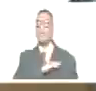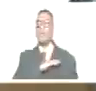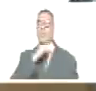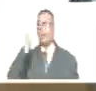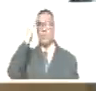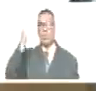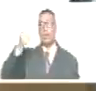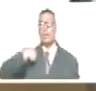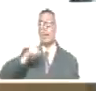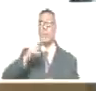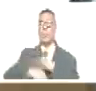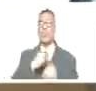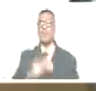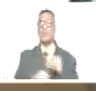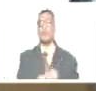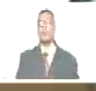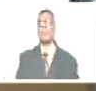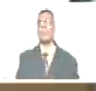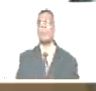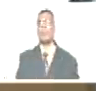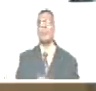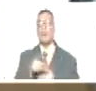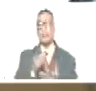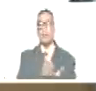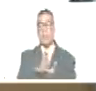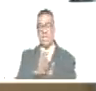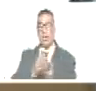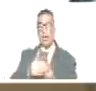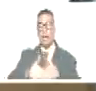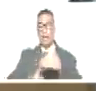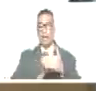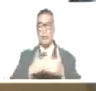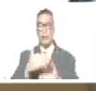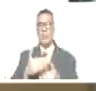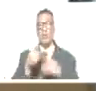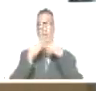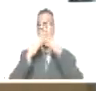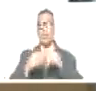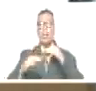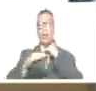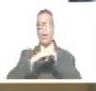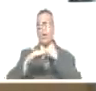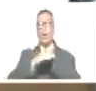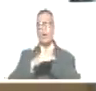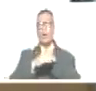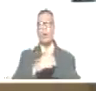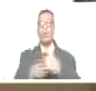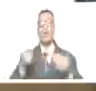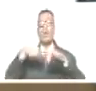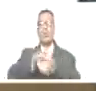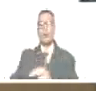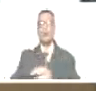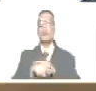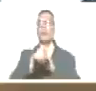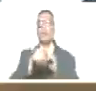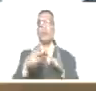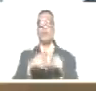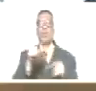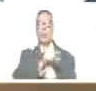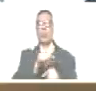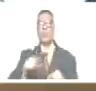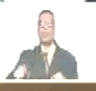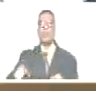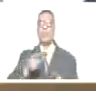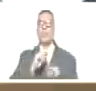hacernos y bueno, y a seguir avanzando en aras de la igualdad y la inclusión de todas las personas con algún tipo